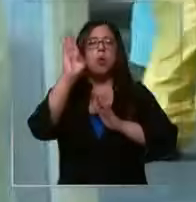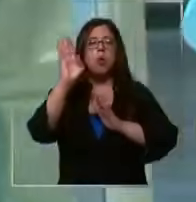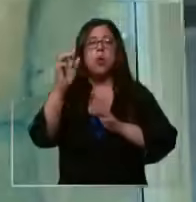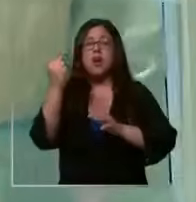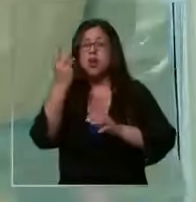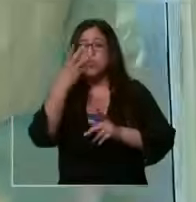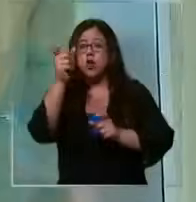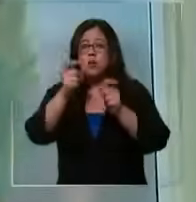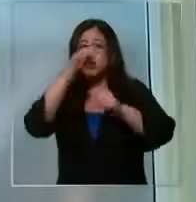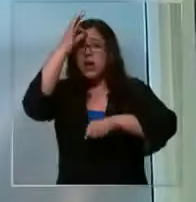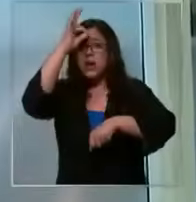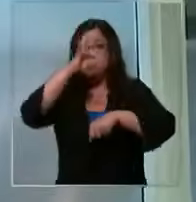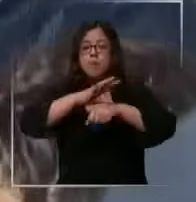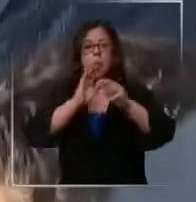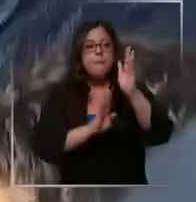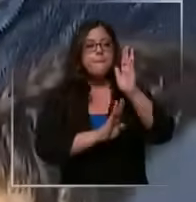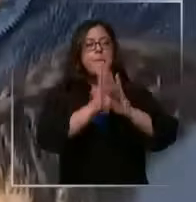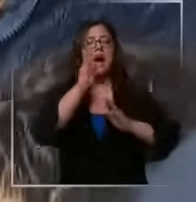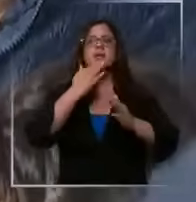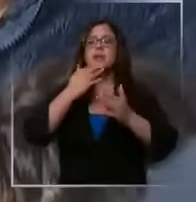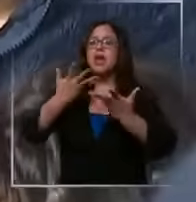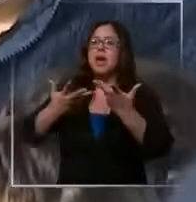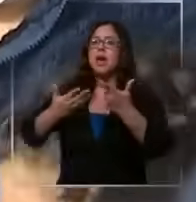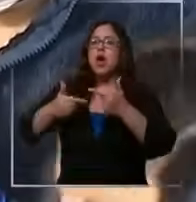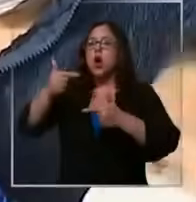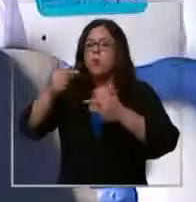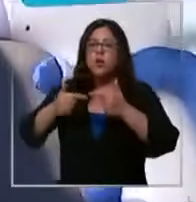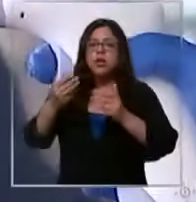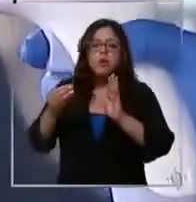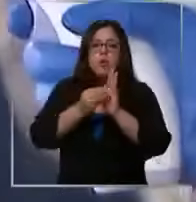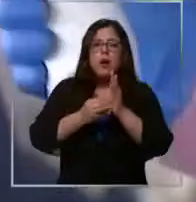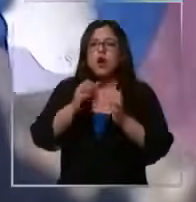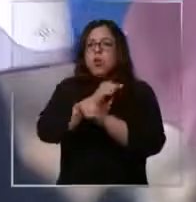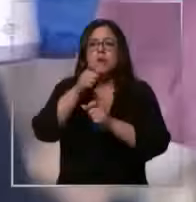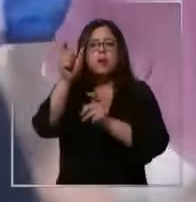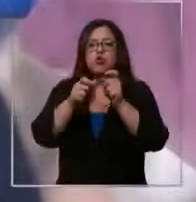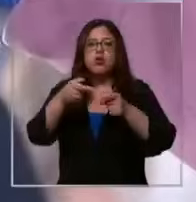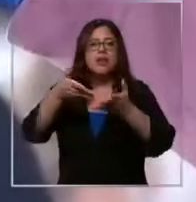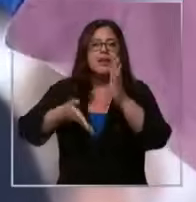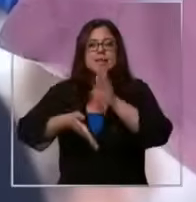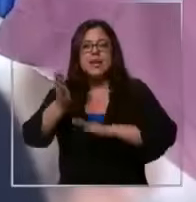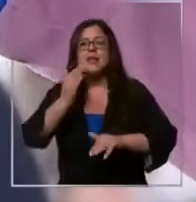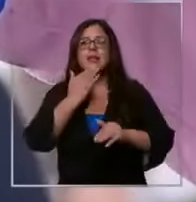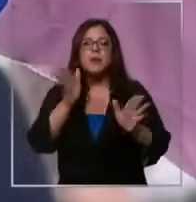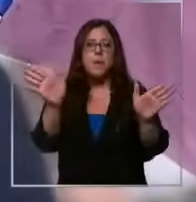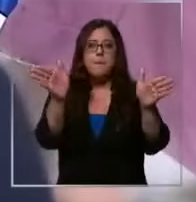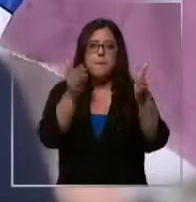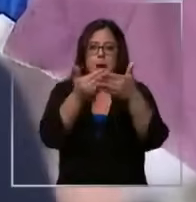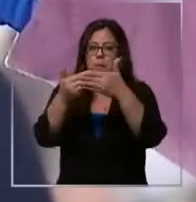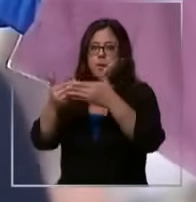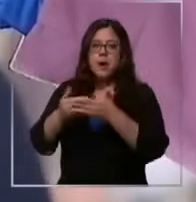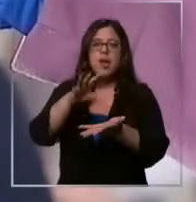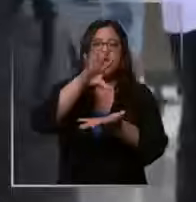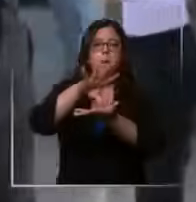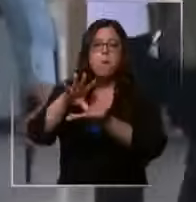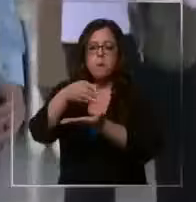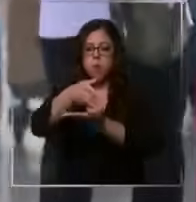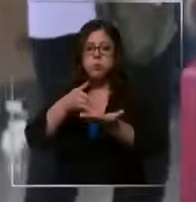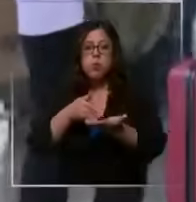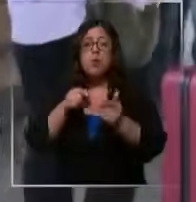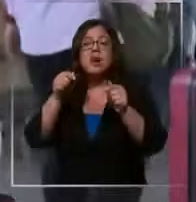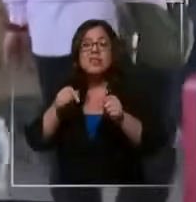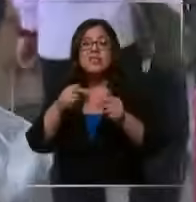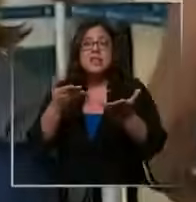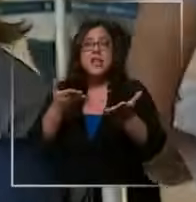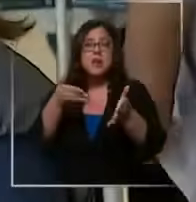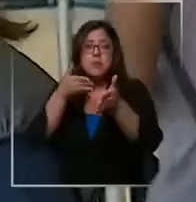de contagios por las nubes y fuertes políticas limitaban la movilidad, las mismas que llevaron incluso al cierre de fronteras. Ese fue un